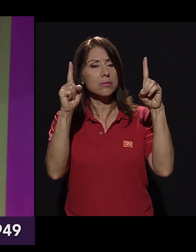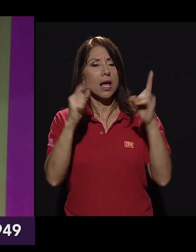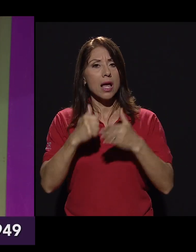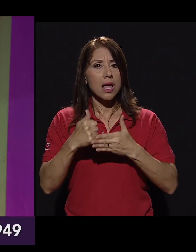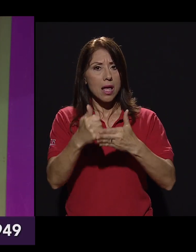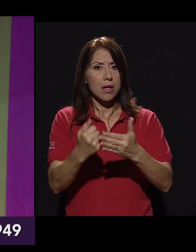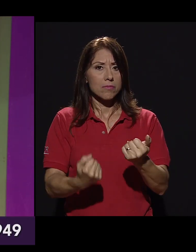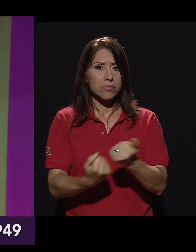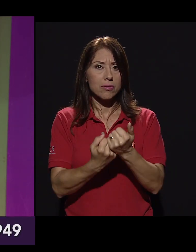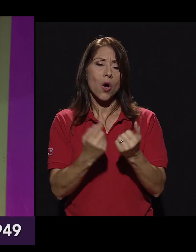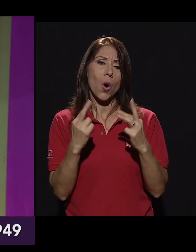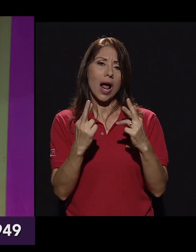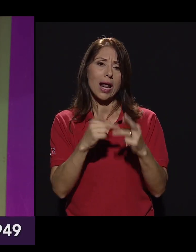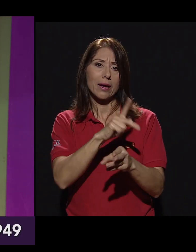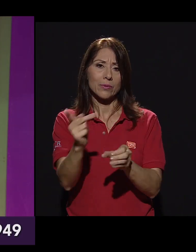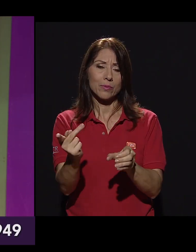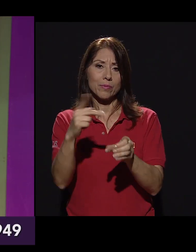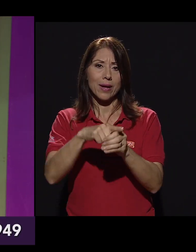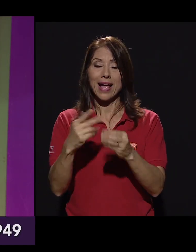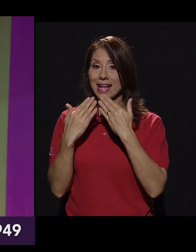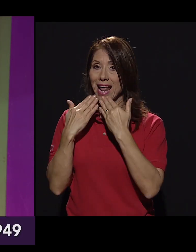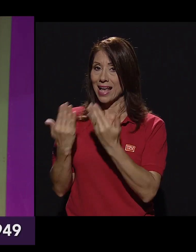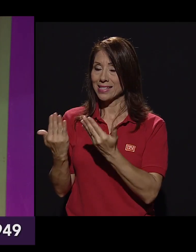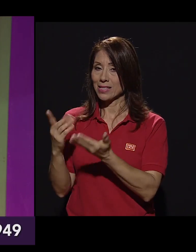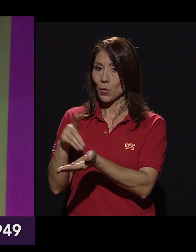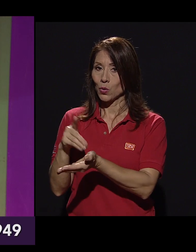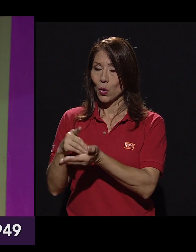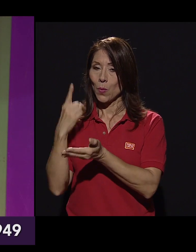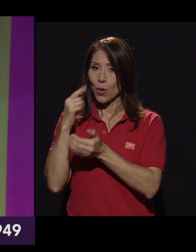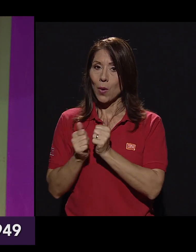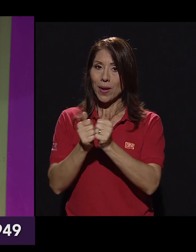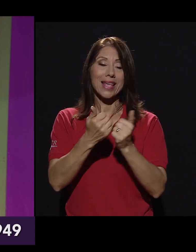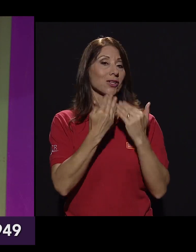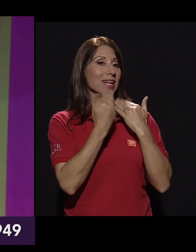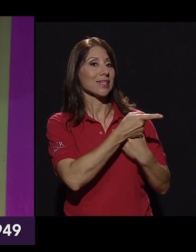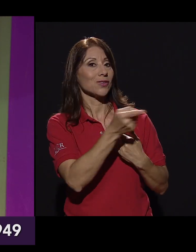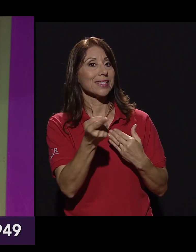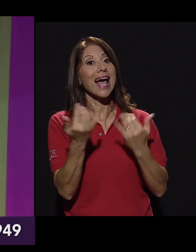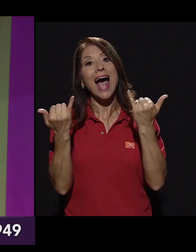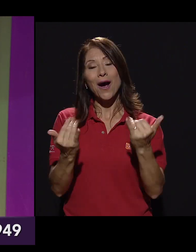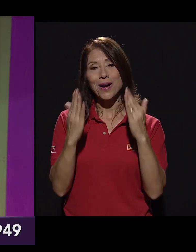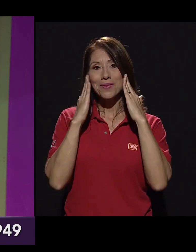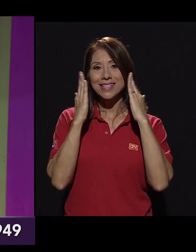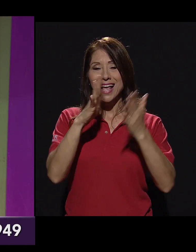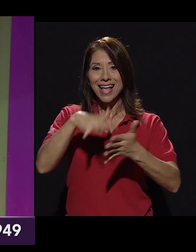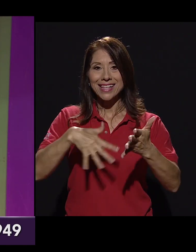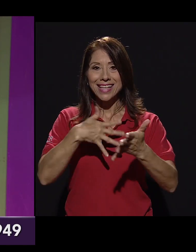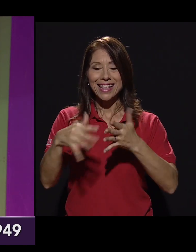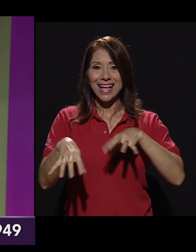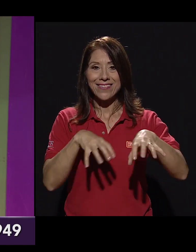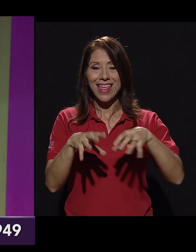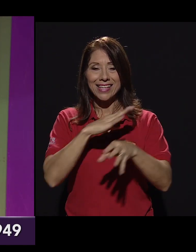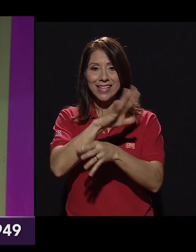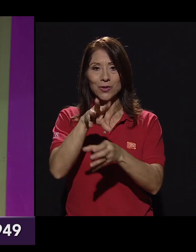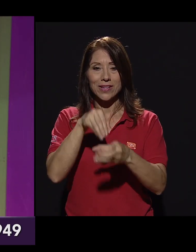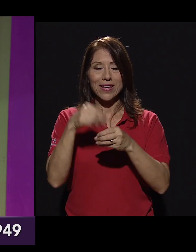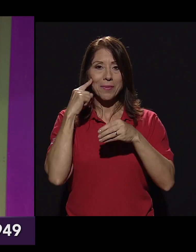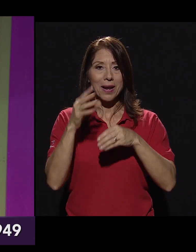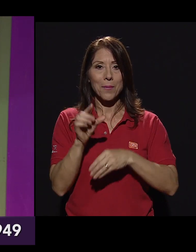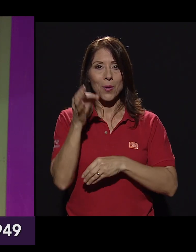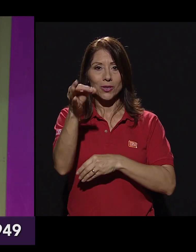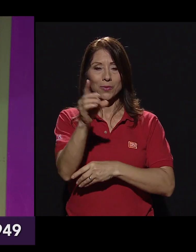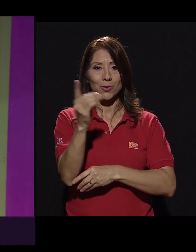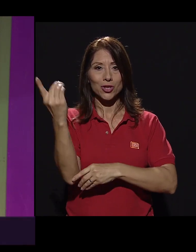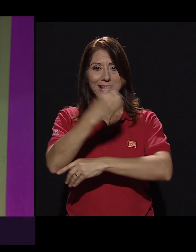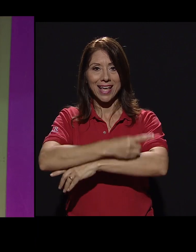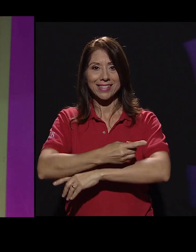estas becas Y ojalá que no Deje de participar Muchas gracias De nuevo doctor Por acompañarnos Y ahora preste la atención A la sección Agenda de actividades Inclusivas